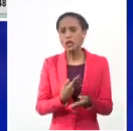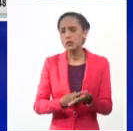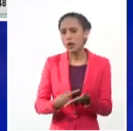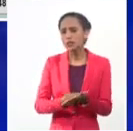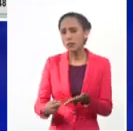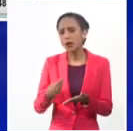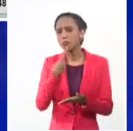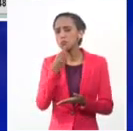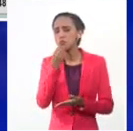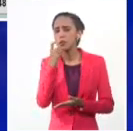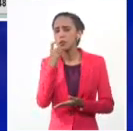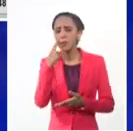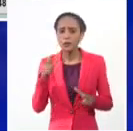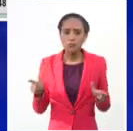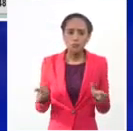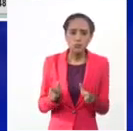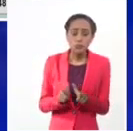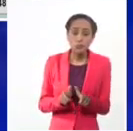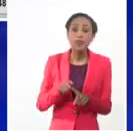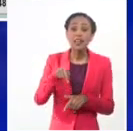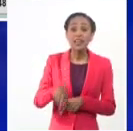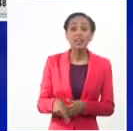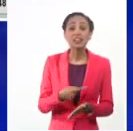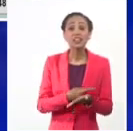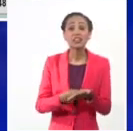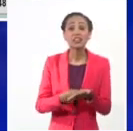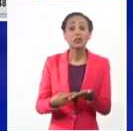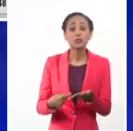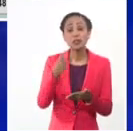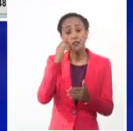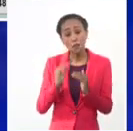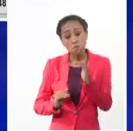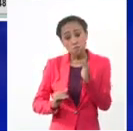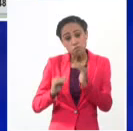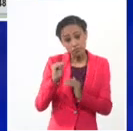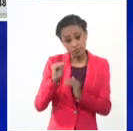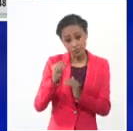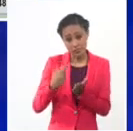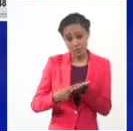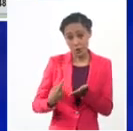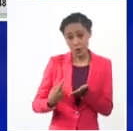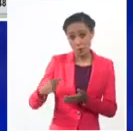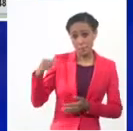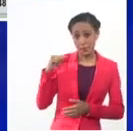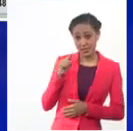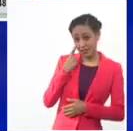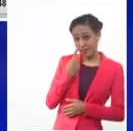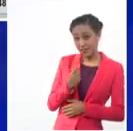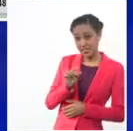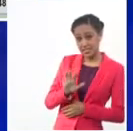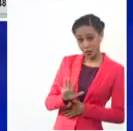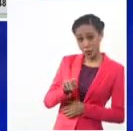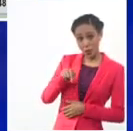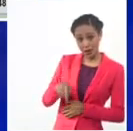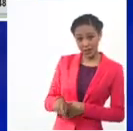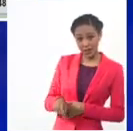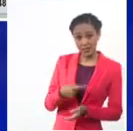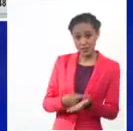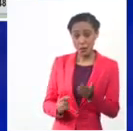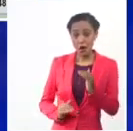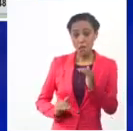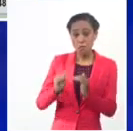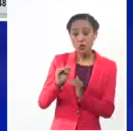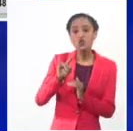lamentablemente en esta semana tuvimos un incremento. El promedio de fallecidos por